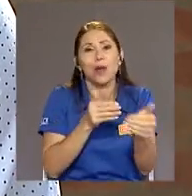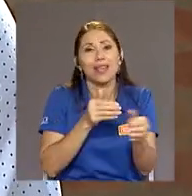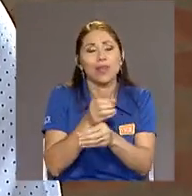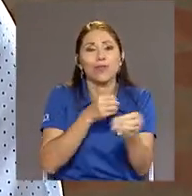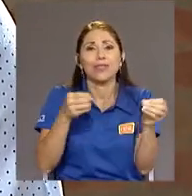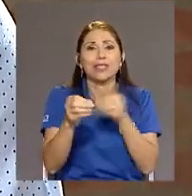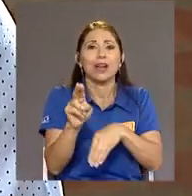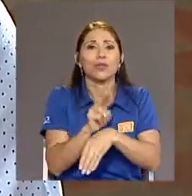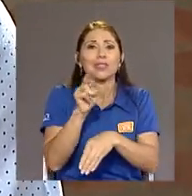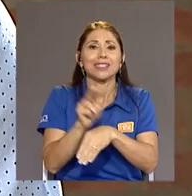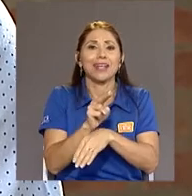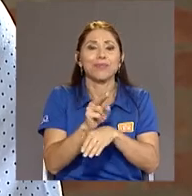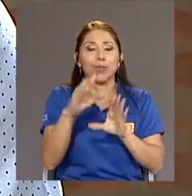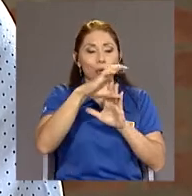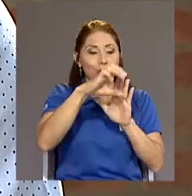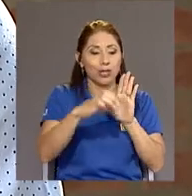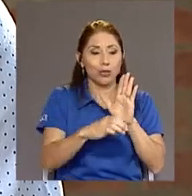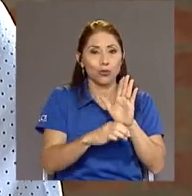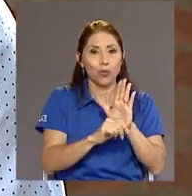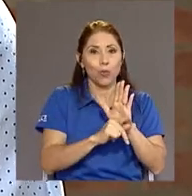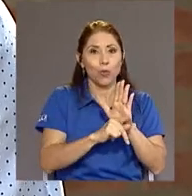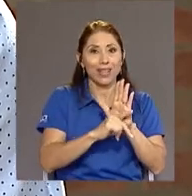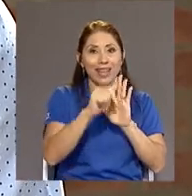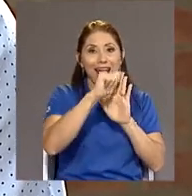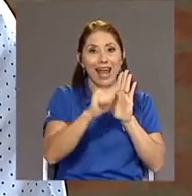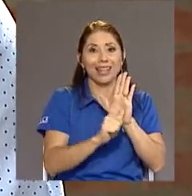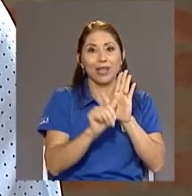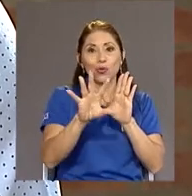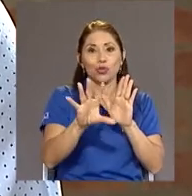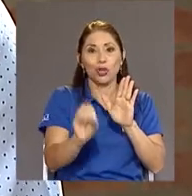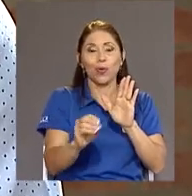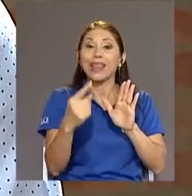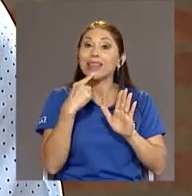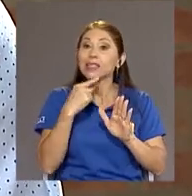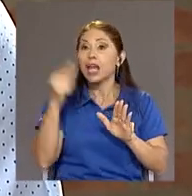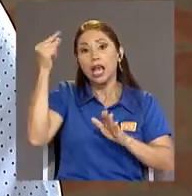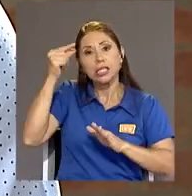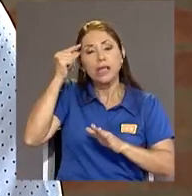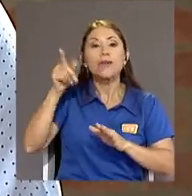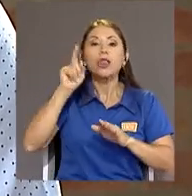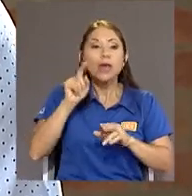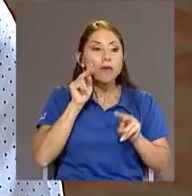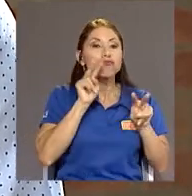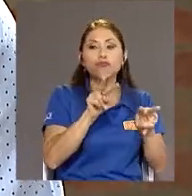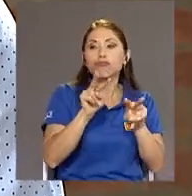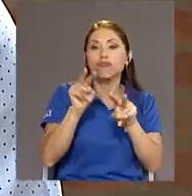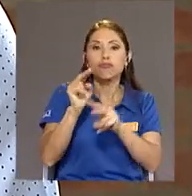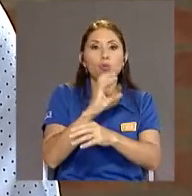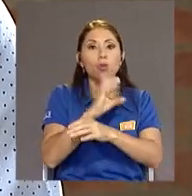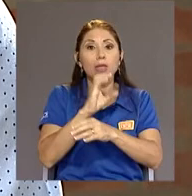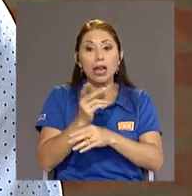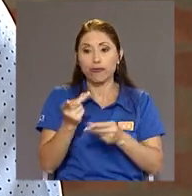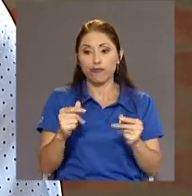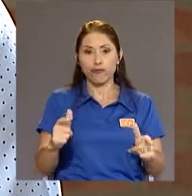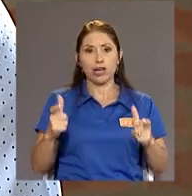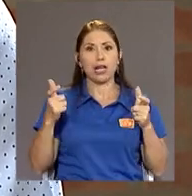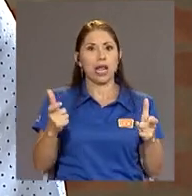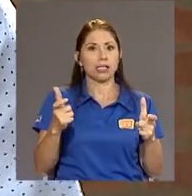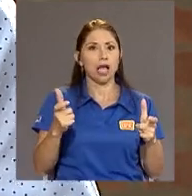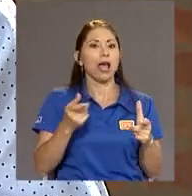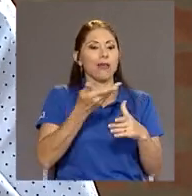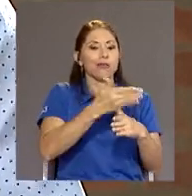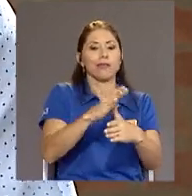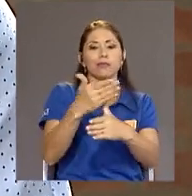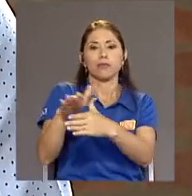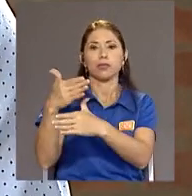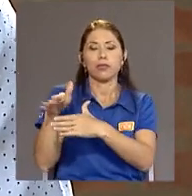artículo 50 de la Constitución Política, que dice que el Estado debe velar por una mejor distribución de la riqueza. A partir de ahí, el